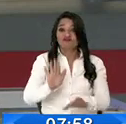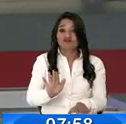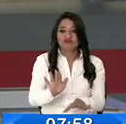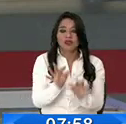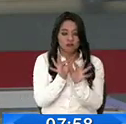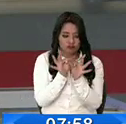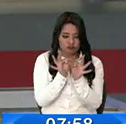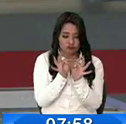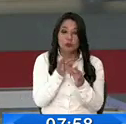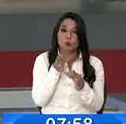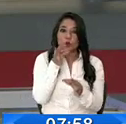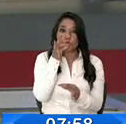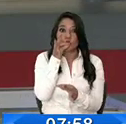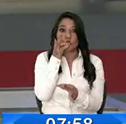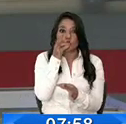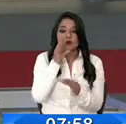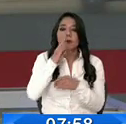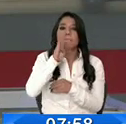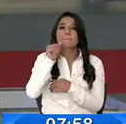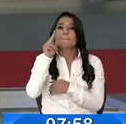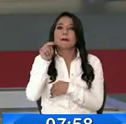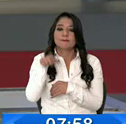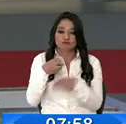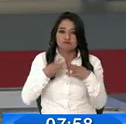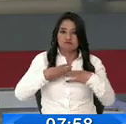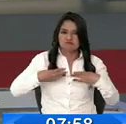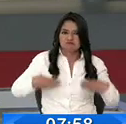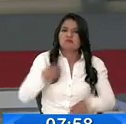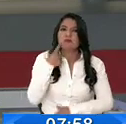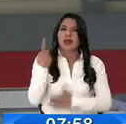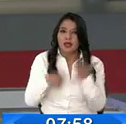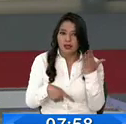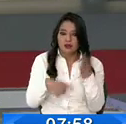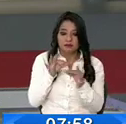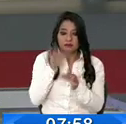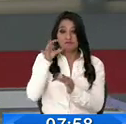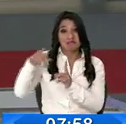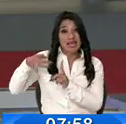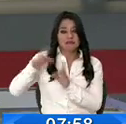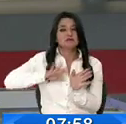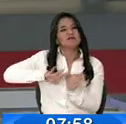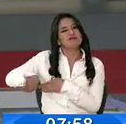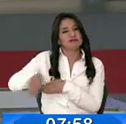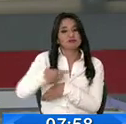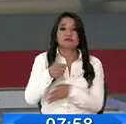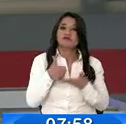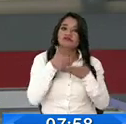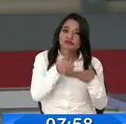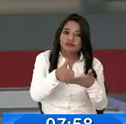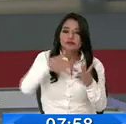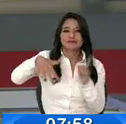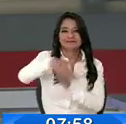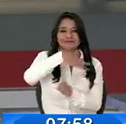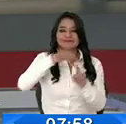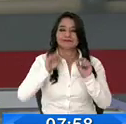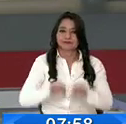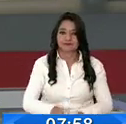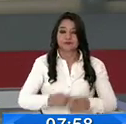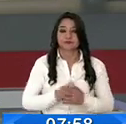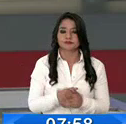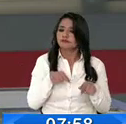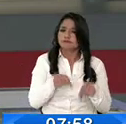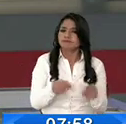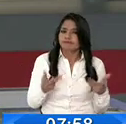confeccionar sorbetes de bambú esto con intención de eliminar los objetos de plástico y ayudar al medio ambiente estos utensilios